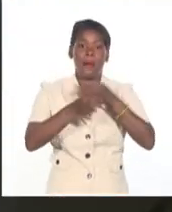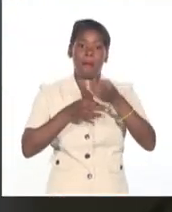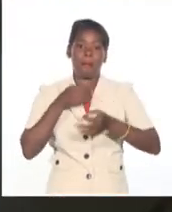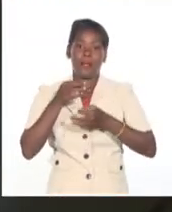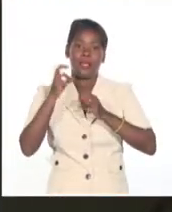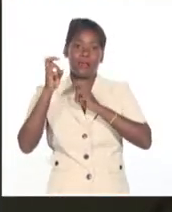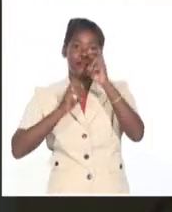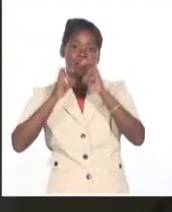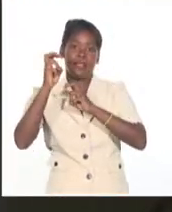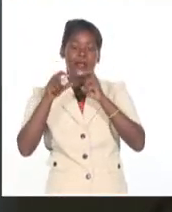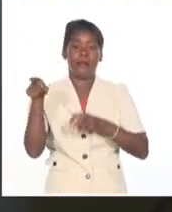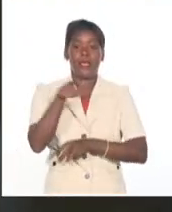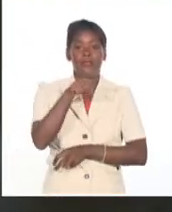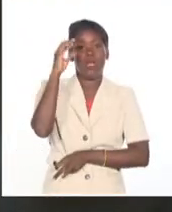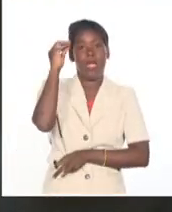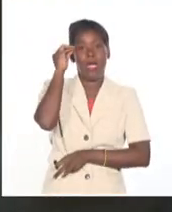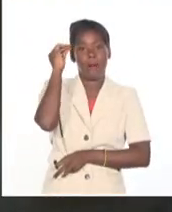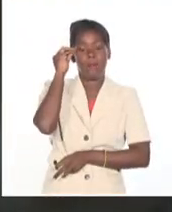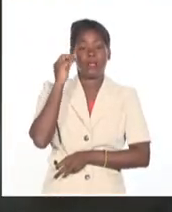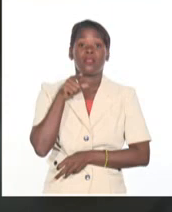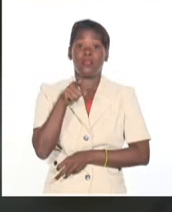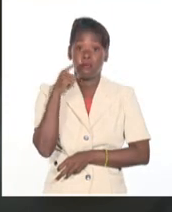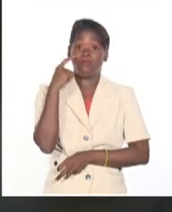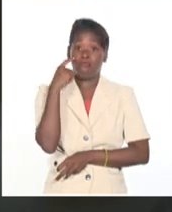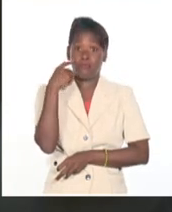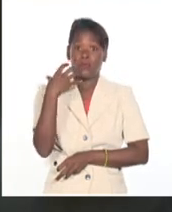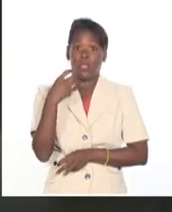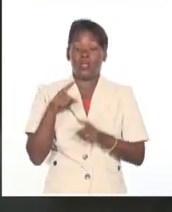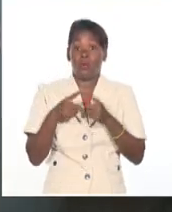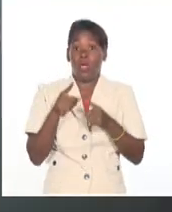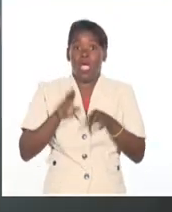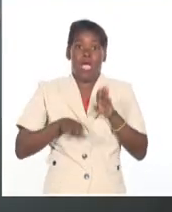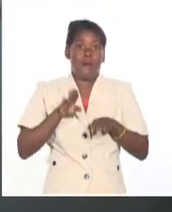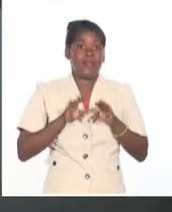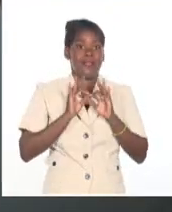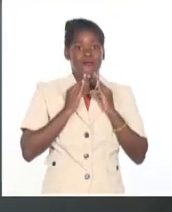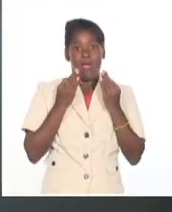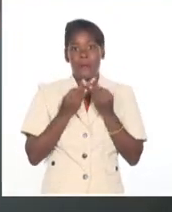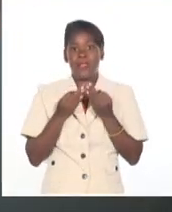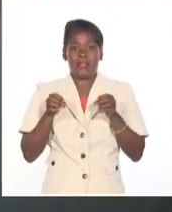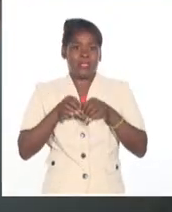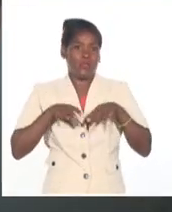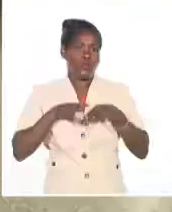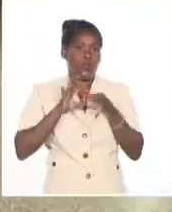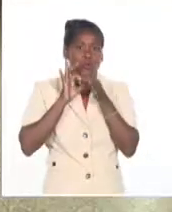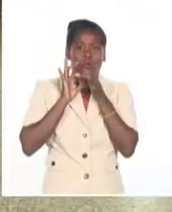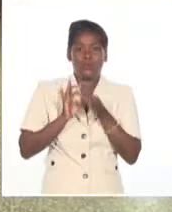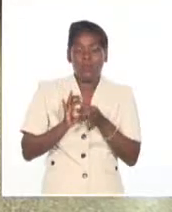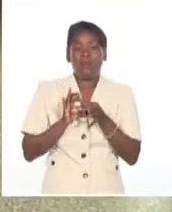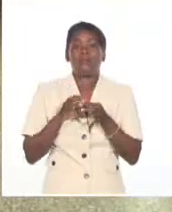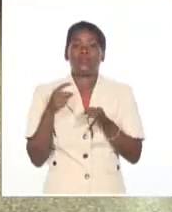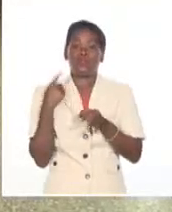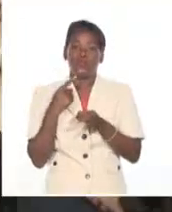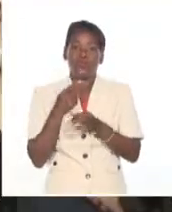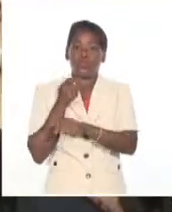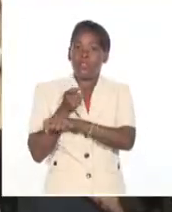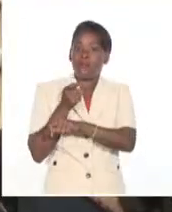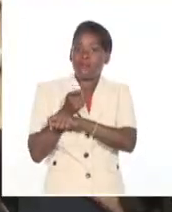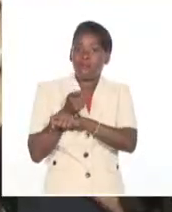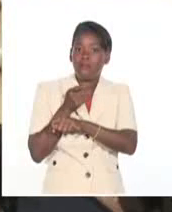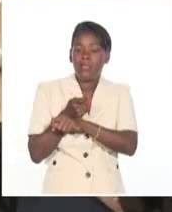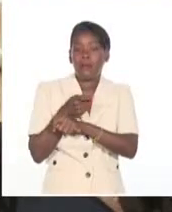psicológica importante, tanto en niños como en adolescentes, y que es algo que nosotros tenemos que visibilizar. Hacemos